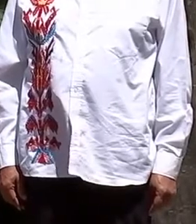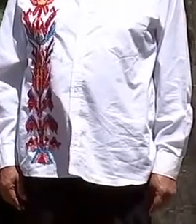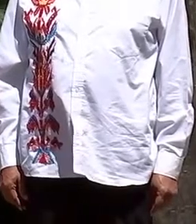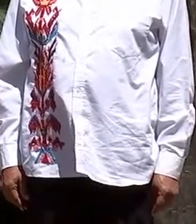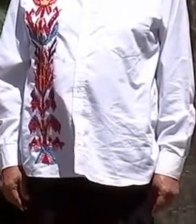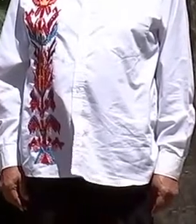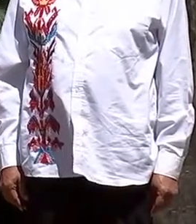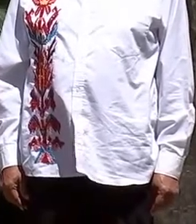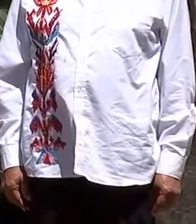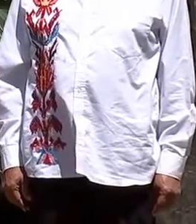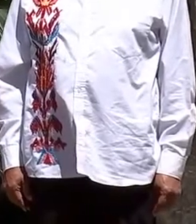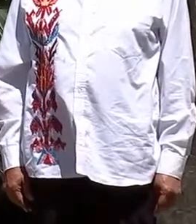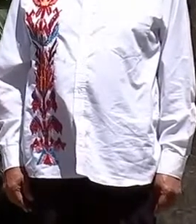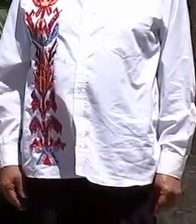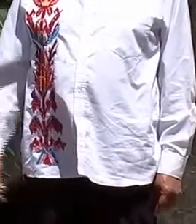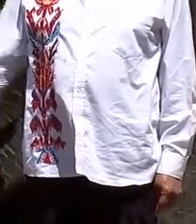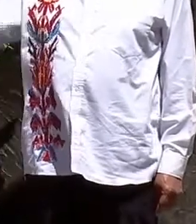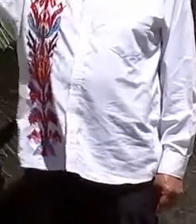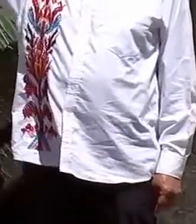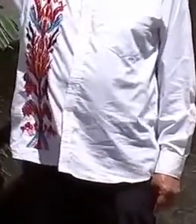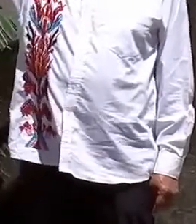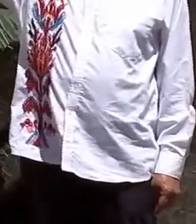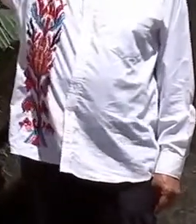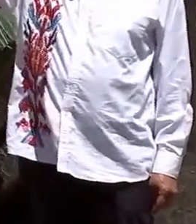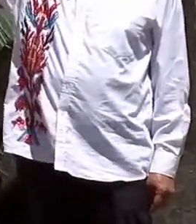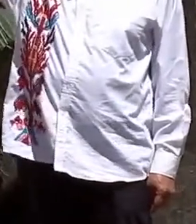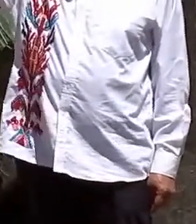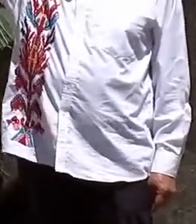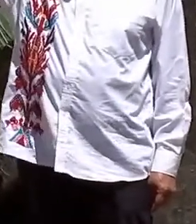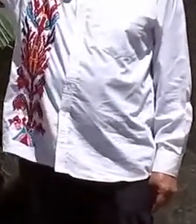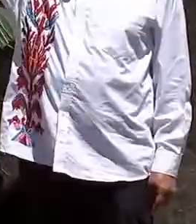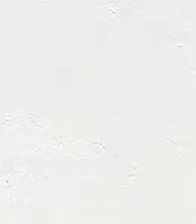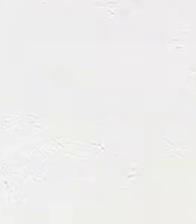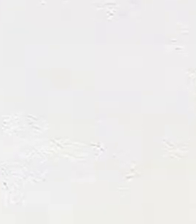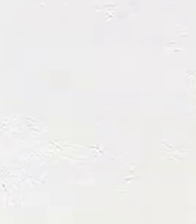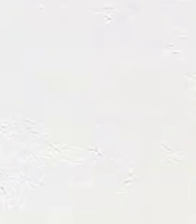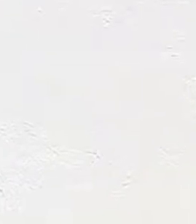asistencia, deseándoles que pasen una excelente mañana.